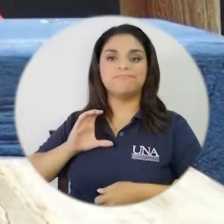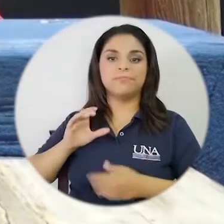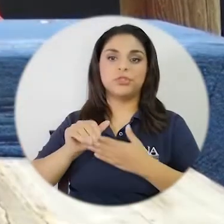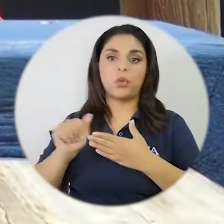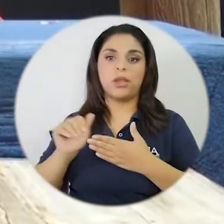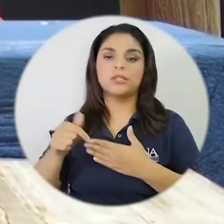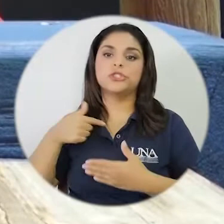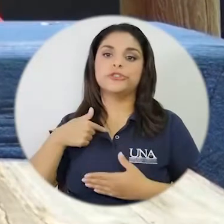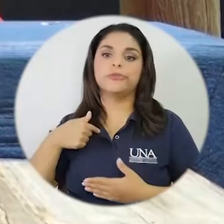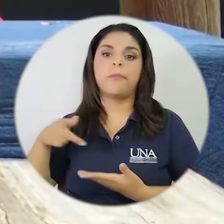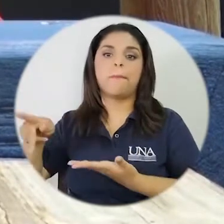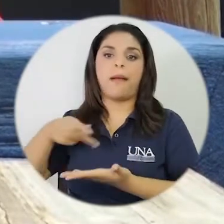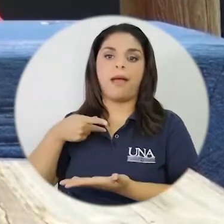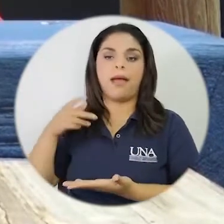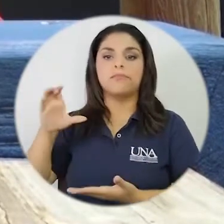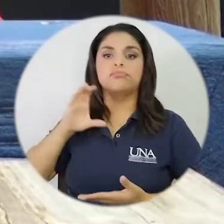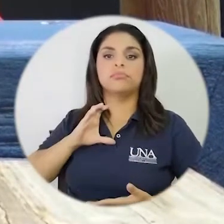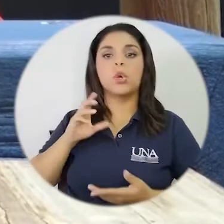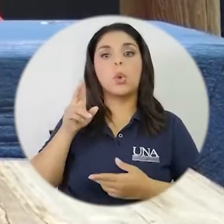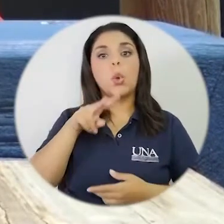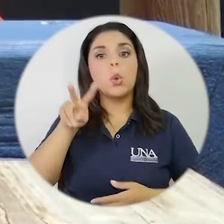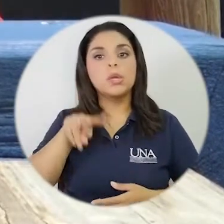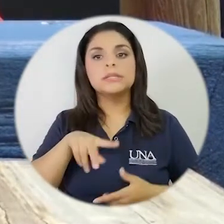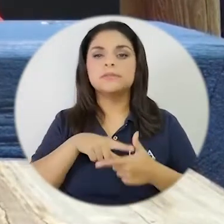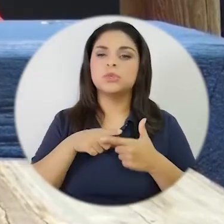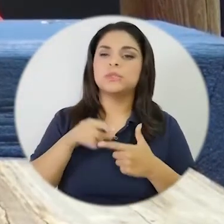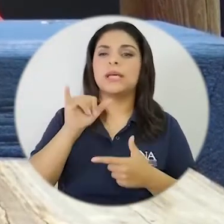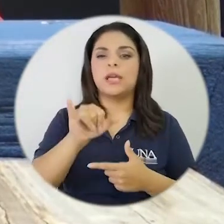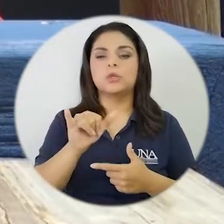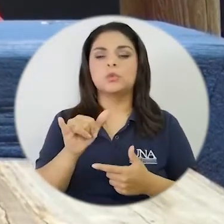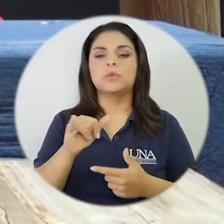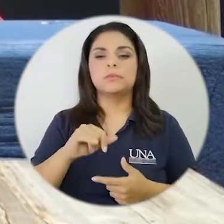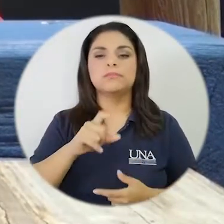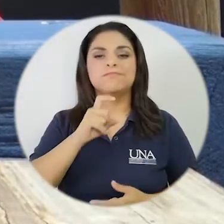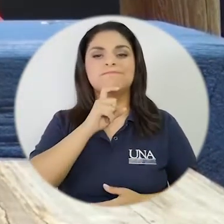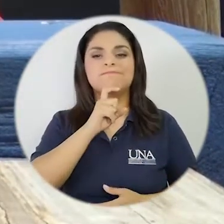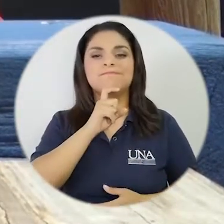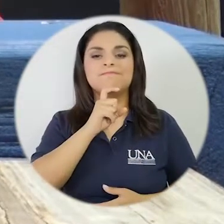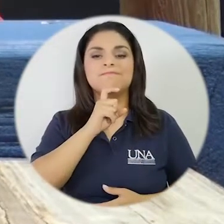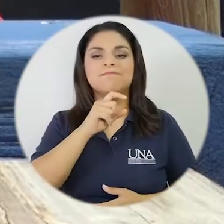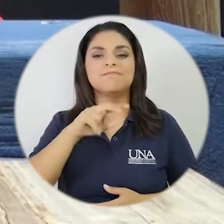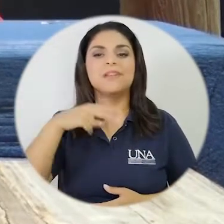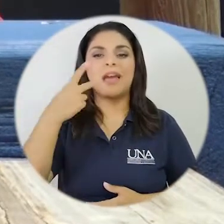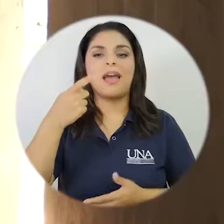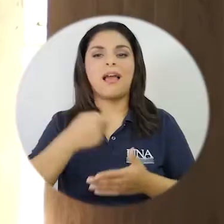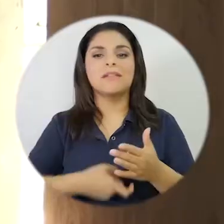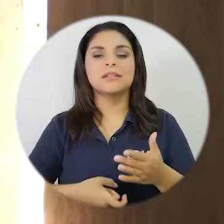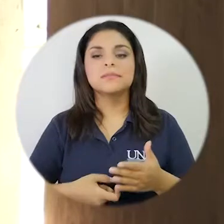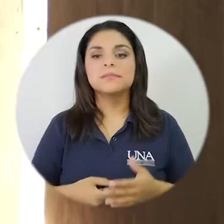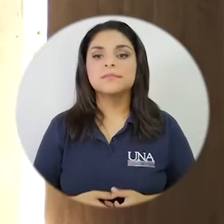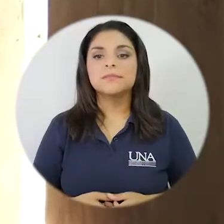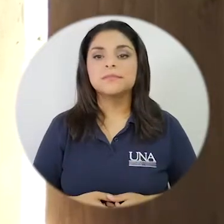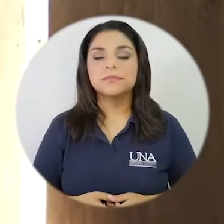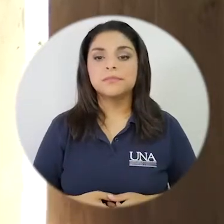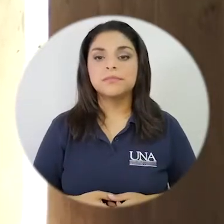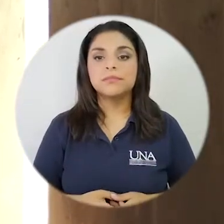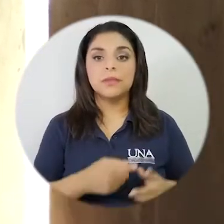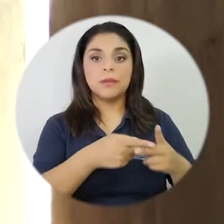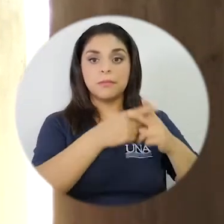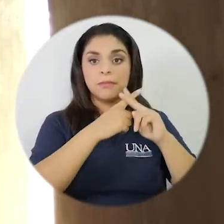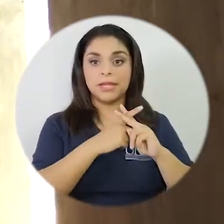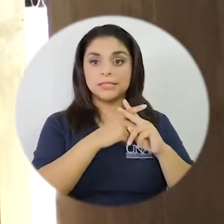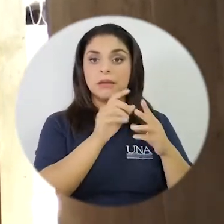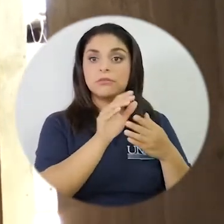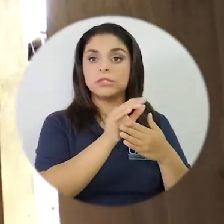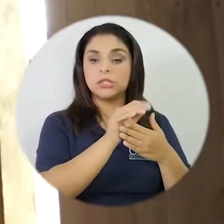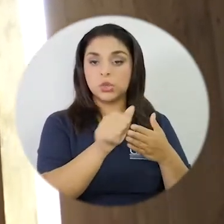ingresos en dólares, sino en colones, podría llegar a agravarse. Y un modelo de préstamos